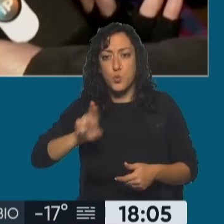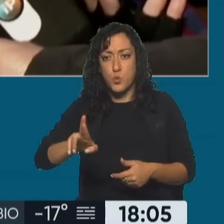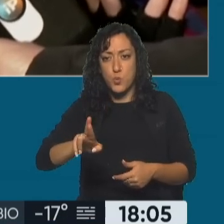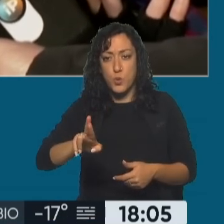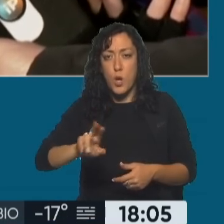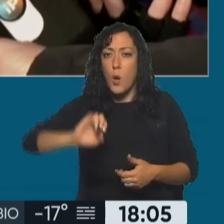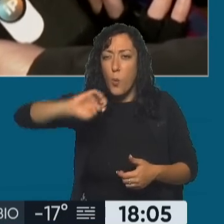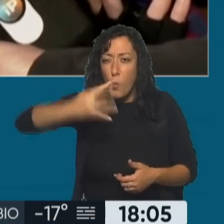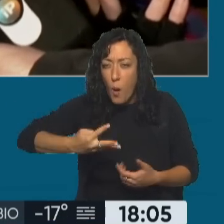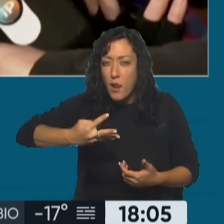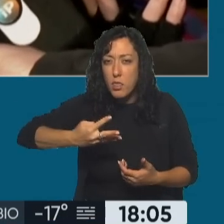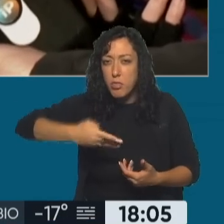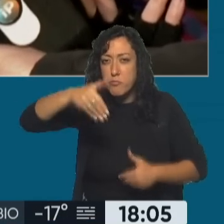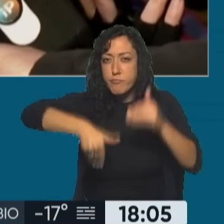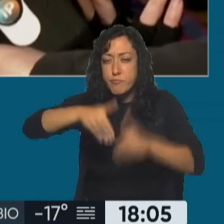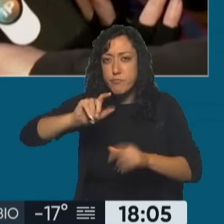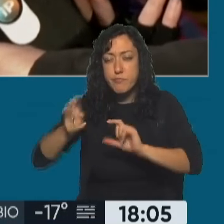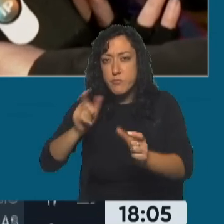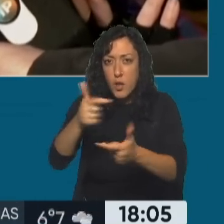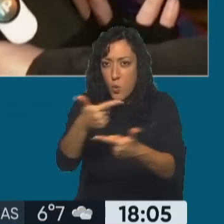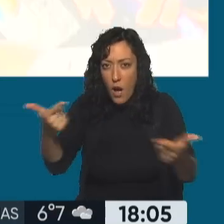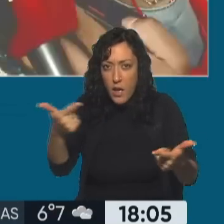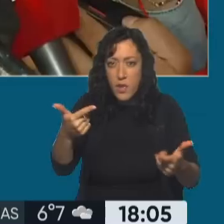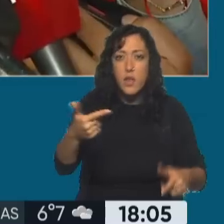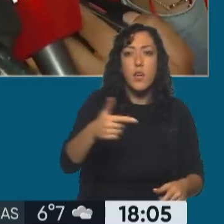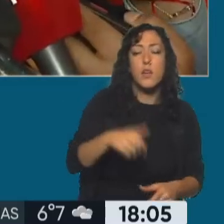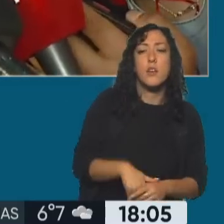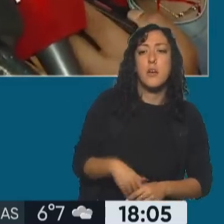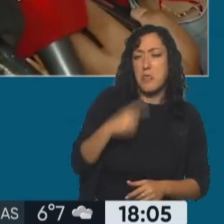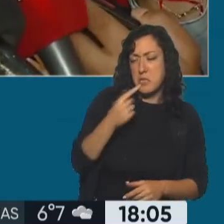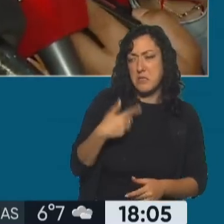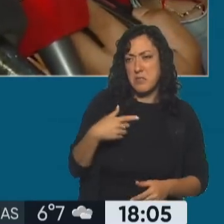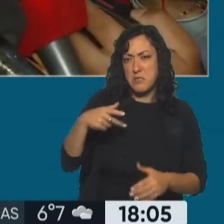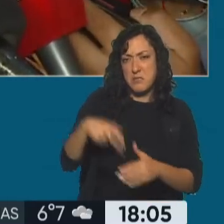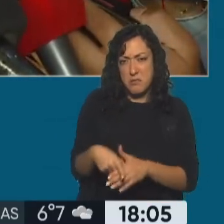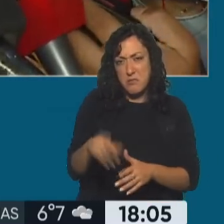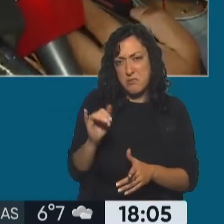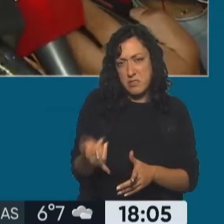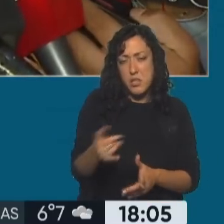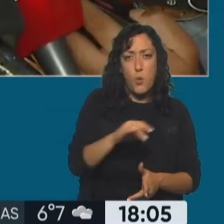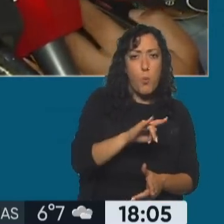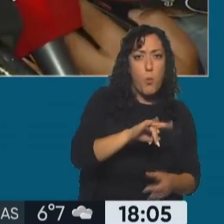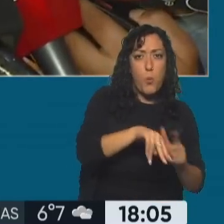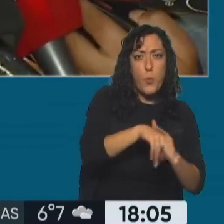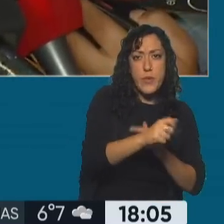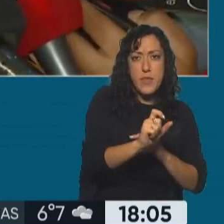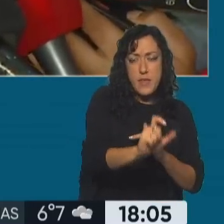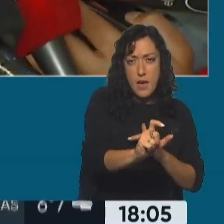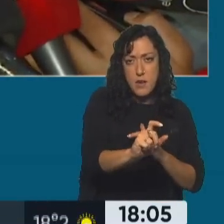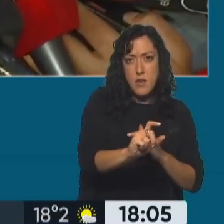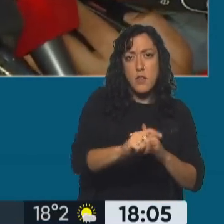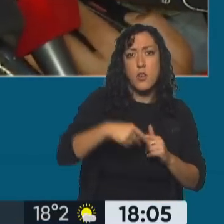cuarto mandato sin intervalo, Mansur dice: sí, yo tuve intervalo. En el caso de Uñac, que tenía 2